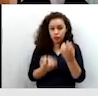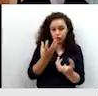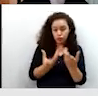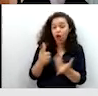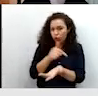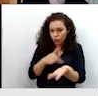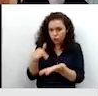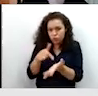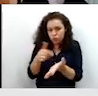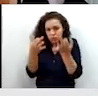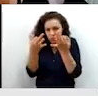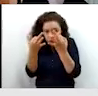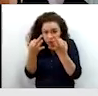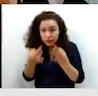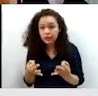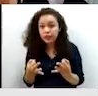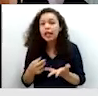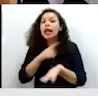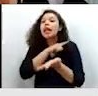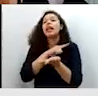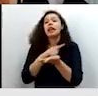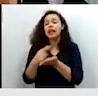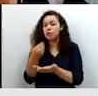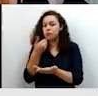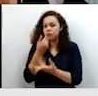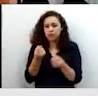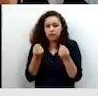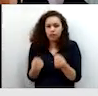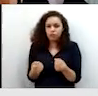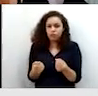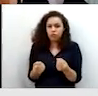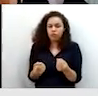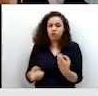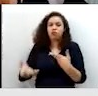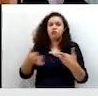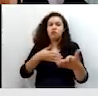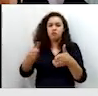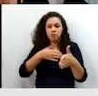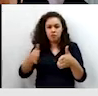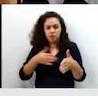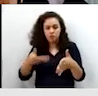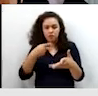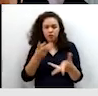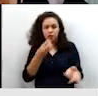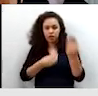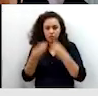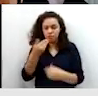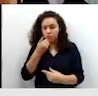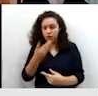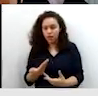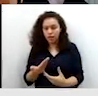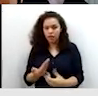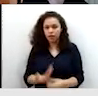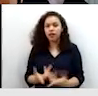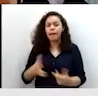que pues nos garanticen la higiene de la preparación de este tipo de alimentos, sobre todo pues